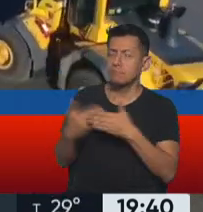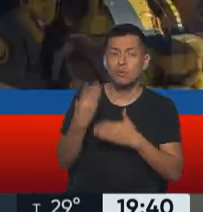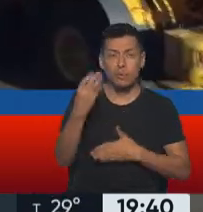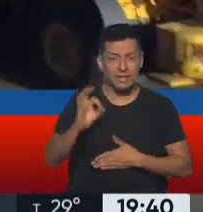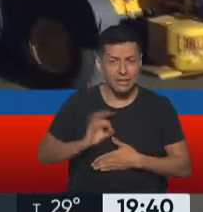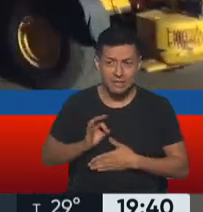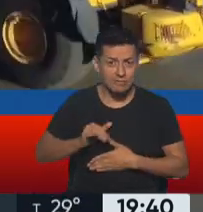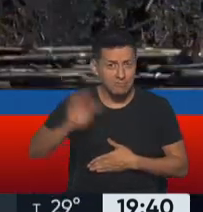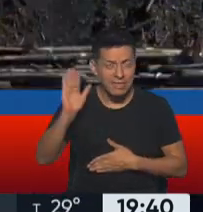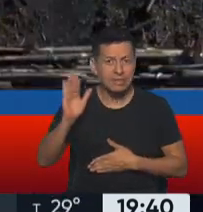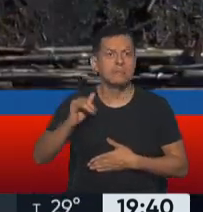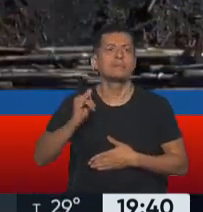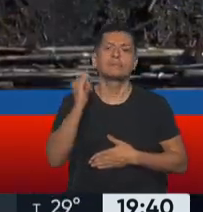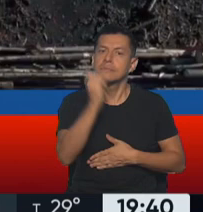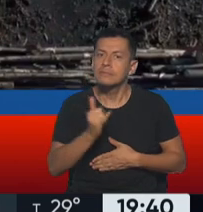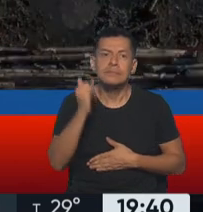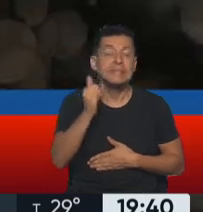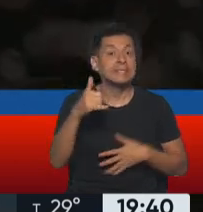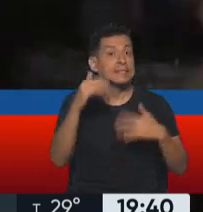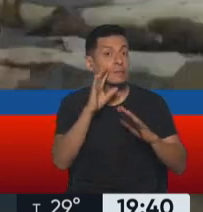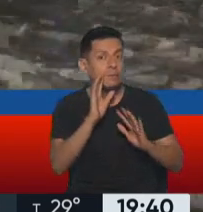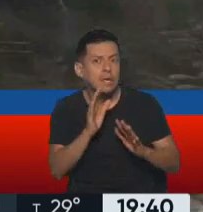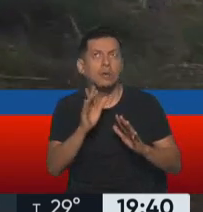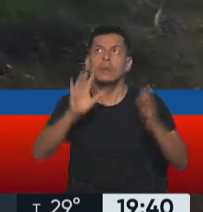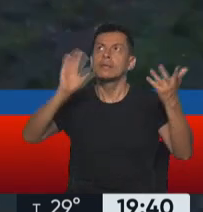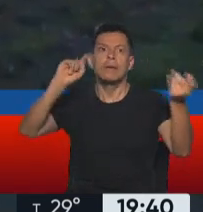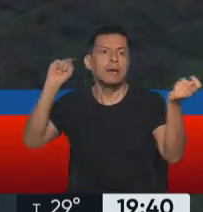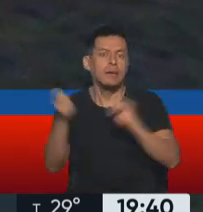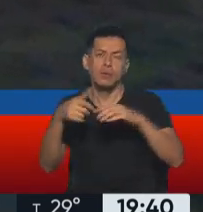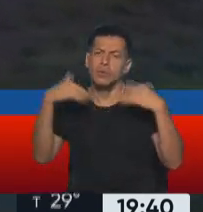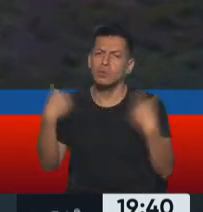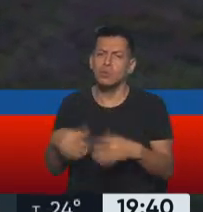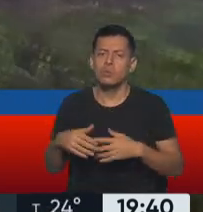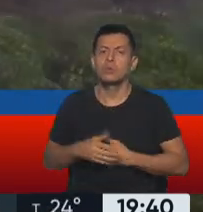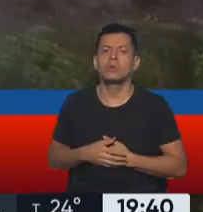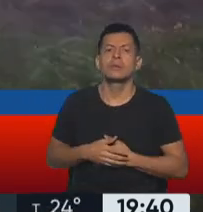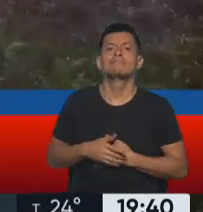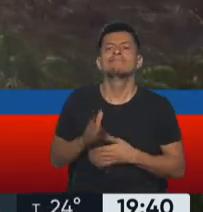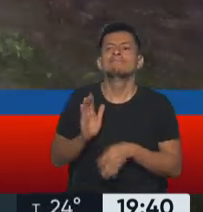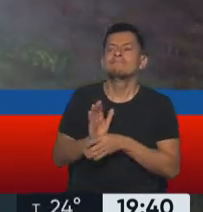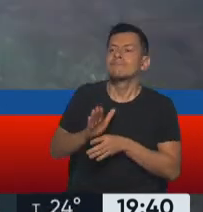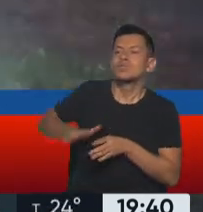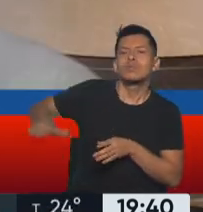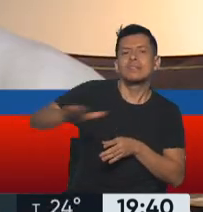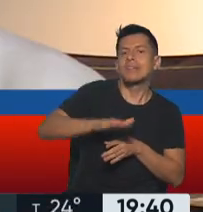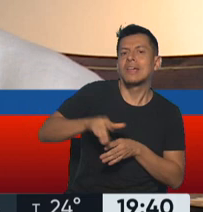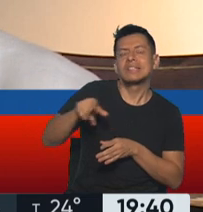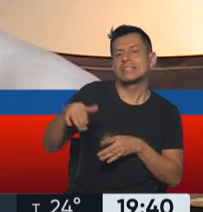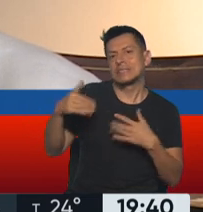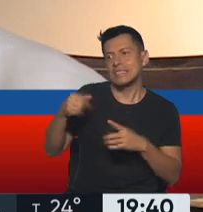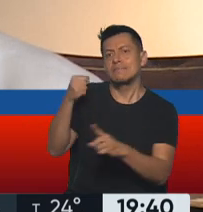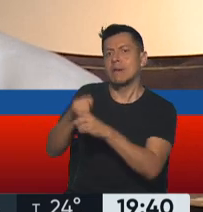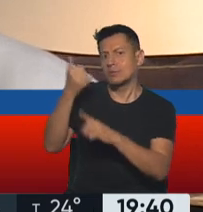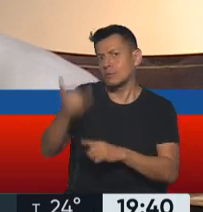que se viene advirtiendo lo terrible que es el cambio climático en términos sobre todo en términos sociales que evidentemente también